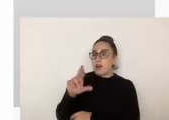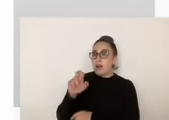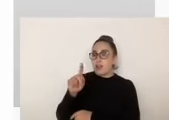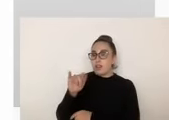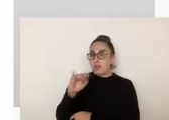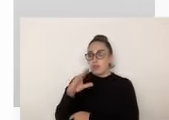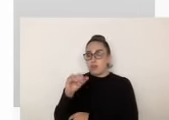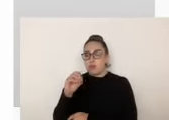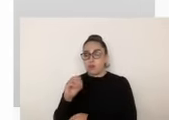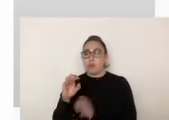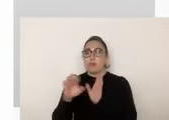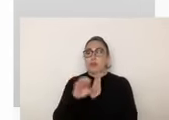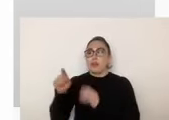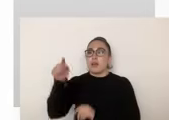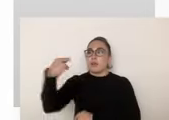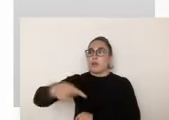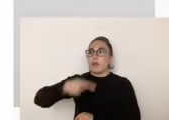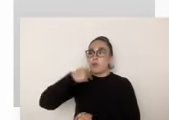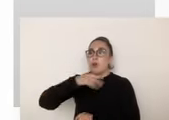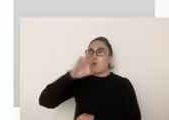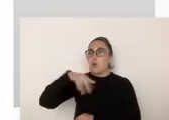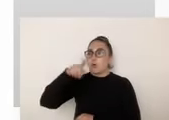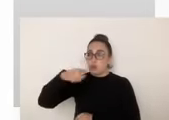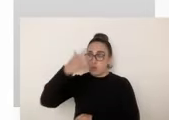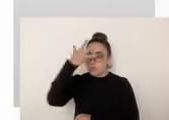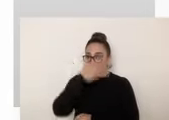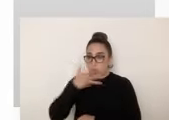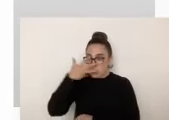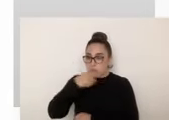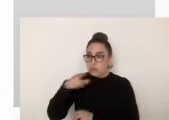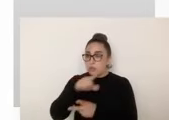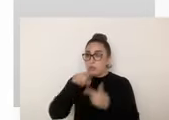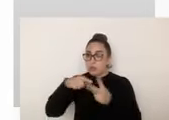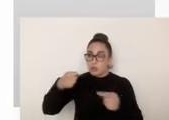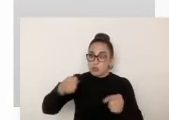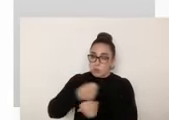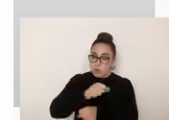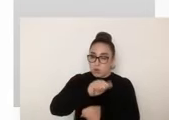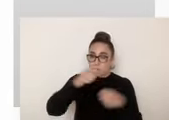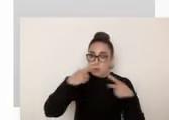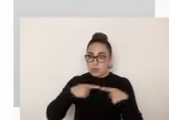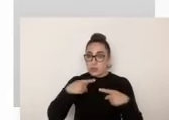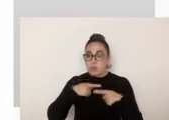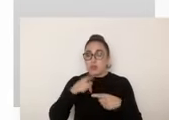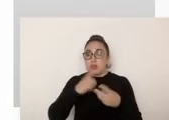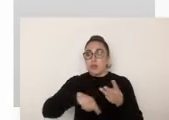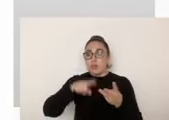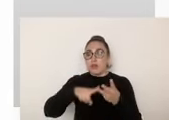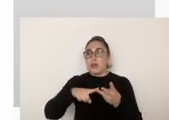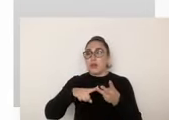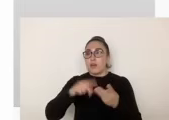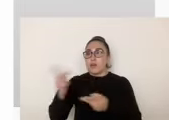preguntar, ¿estaba usted ebrio? Golpeó a otra persona y se fue, y no me va a preguntar por el resto de mi vida, a las personas jurídicas les